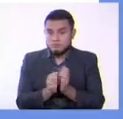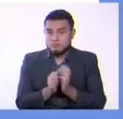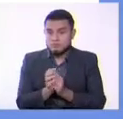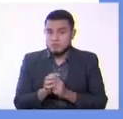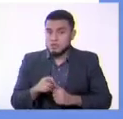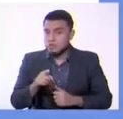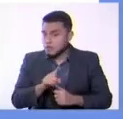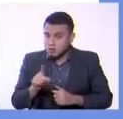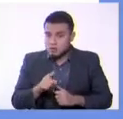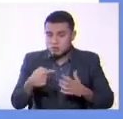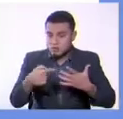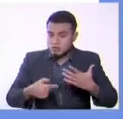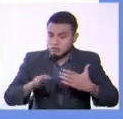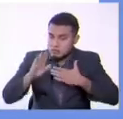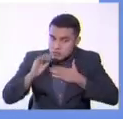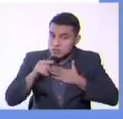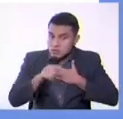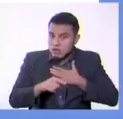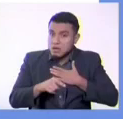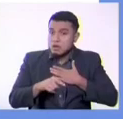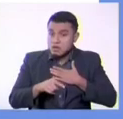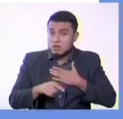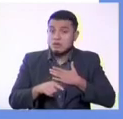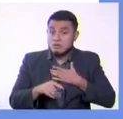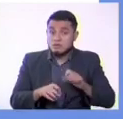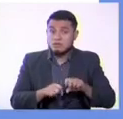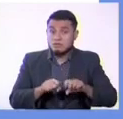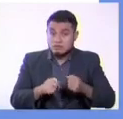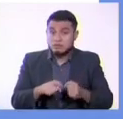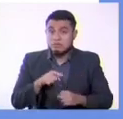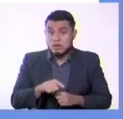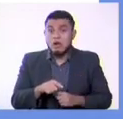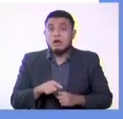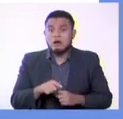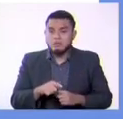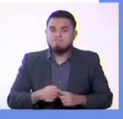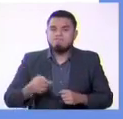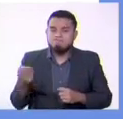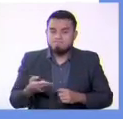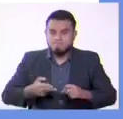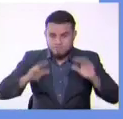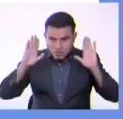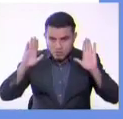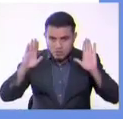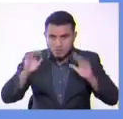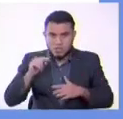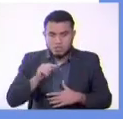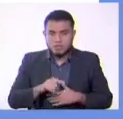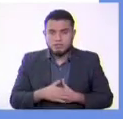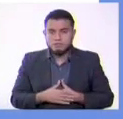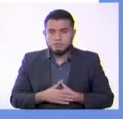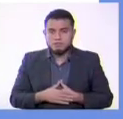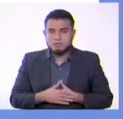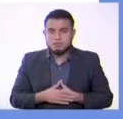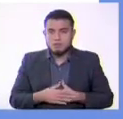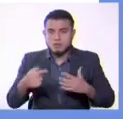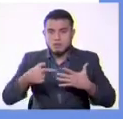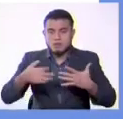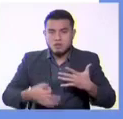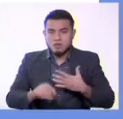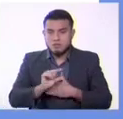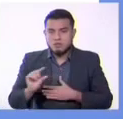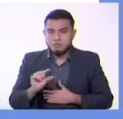hechos delictivos, pues son sancionados con una pena que en la Ley Penal Juvenil se